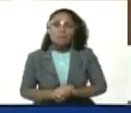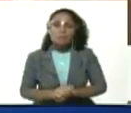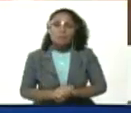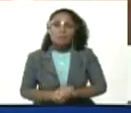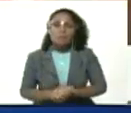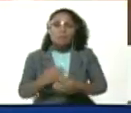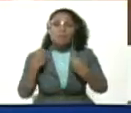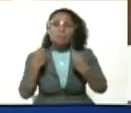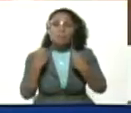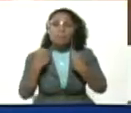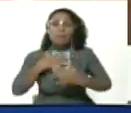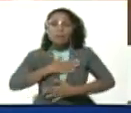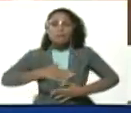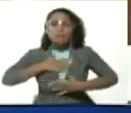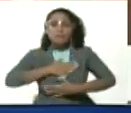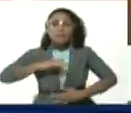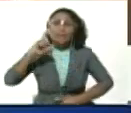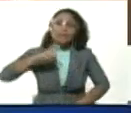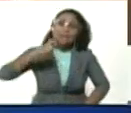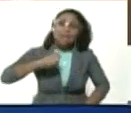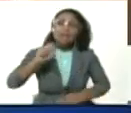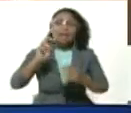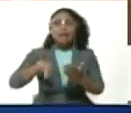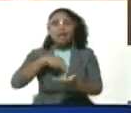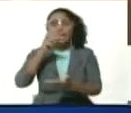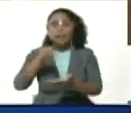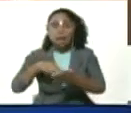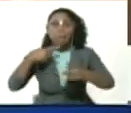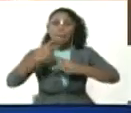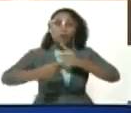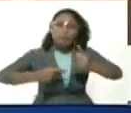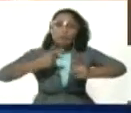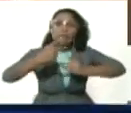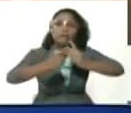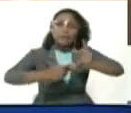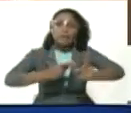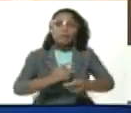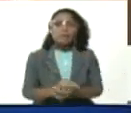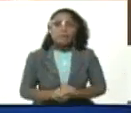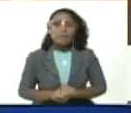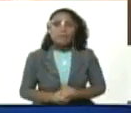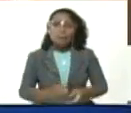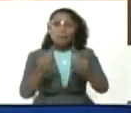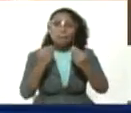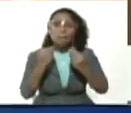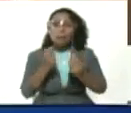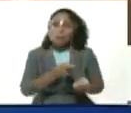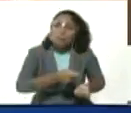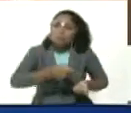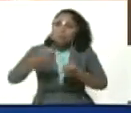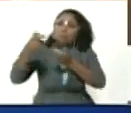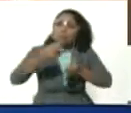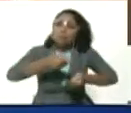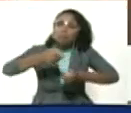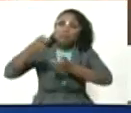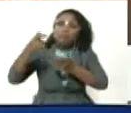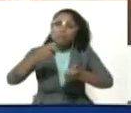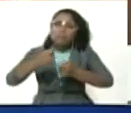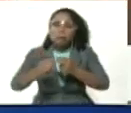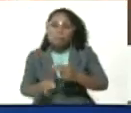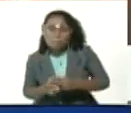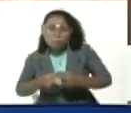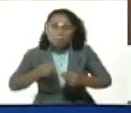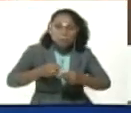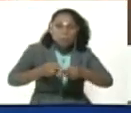para satisfacer las necesidades nacionales y producir para exportar.